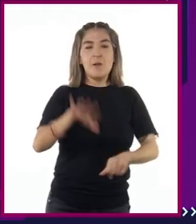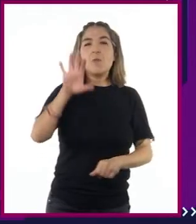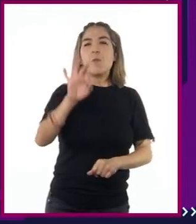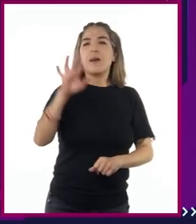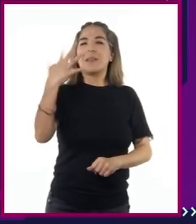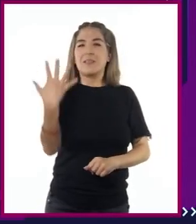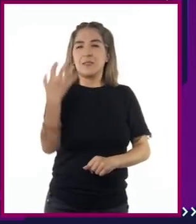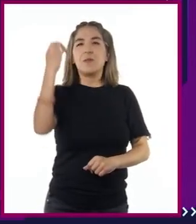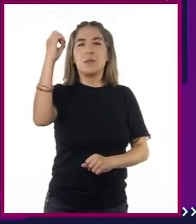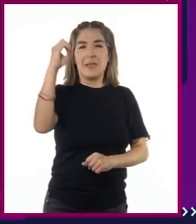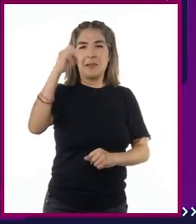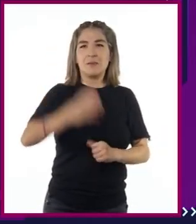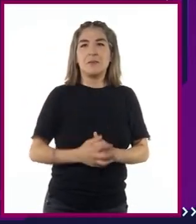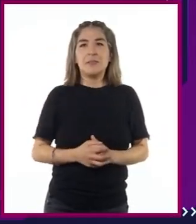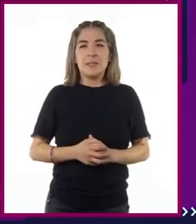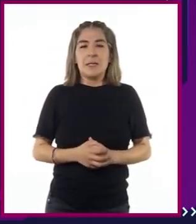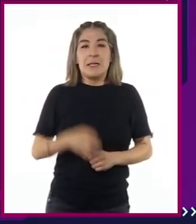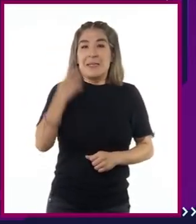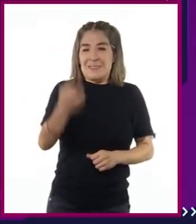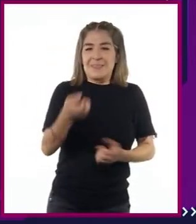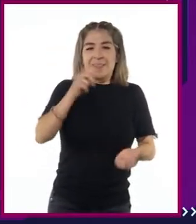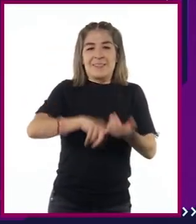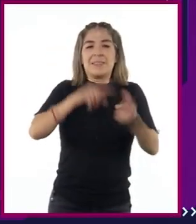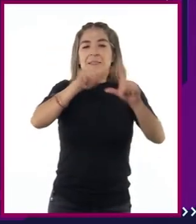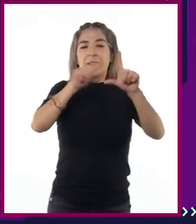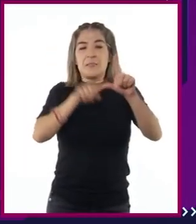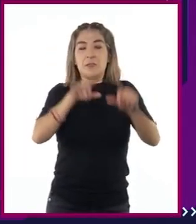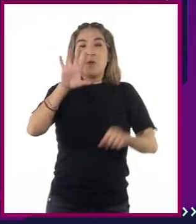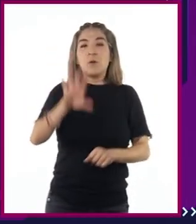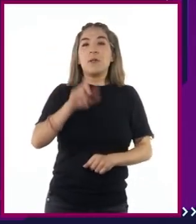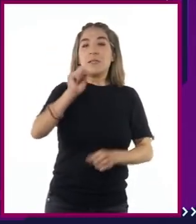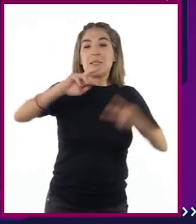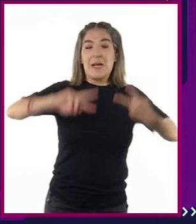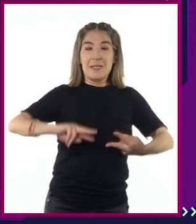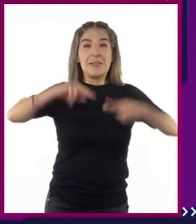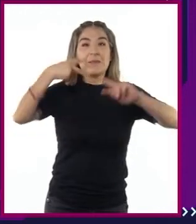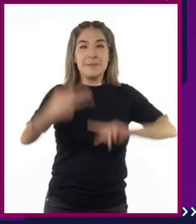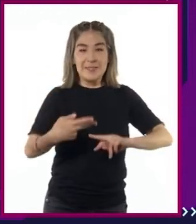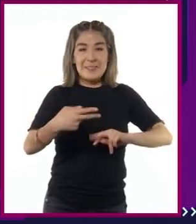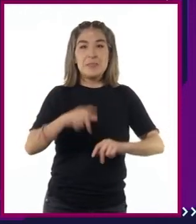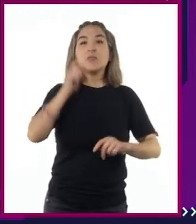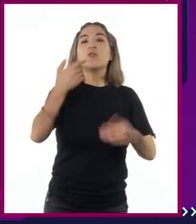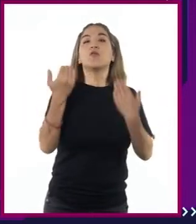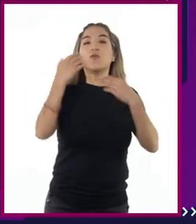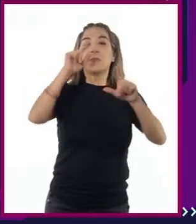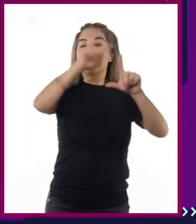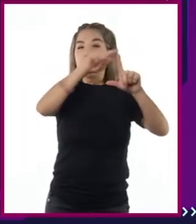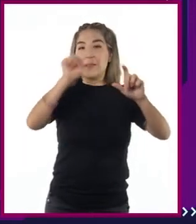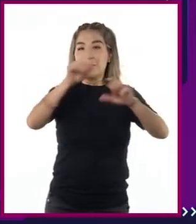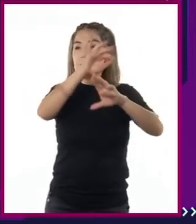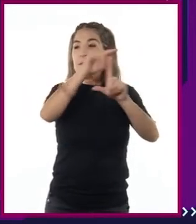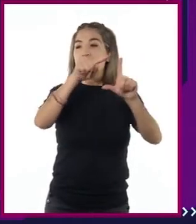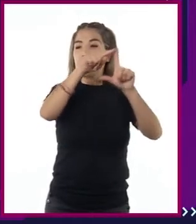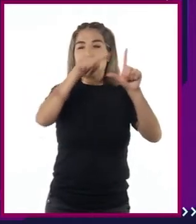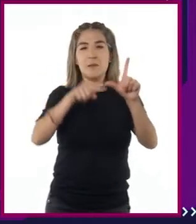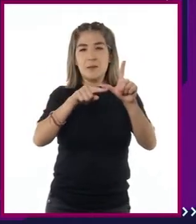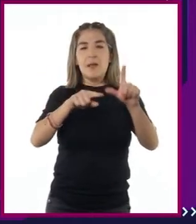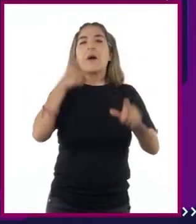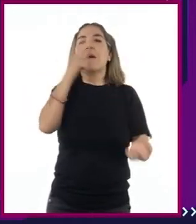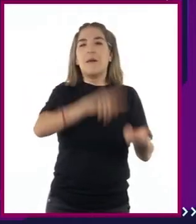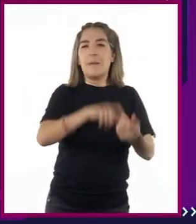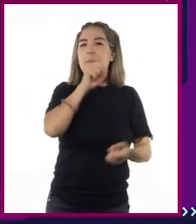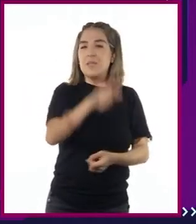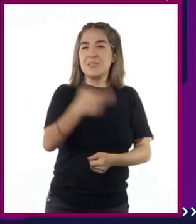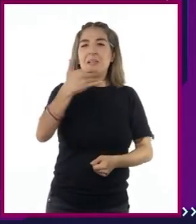45 grados. Si el seno es cateto opuesto entre hipotenusa, el coseno es cateto adyacente